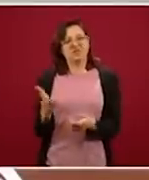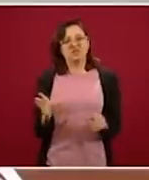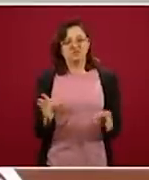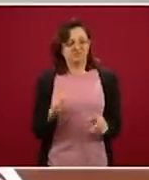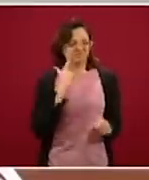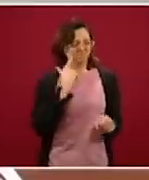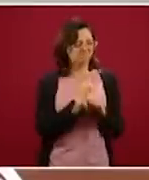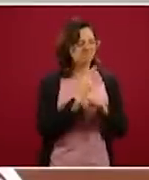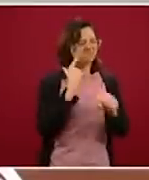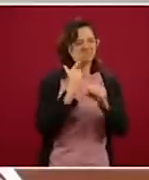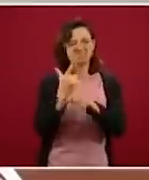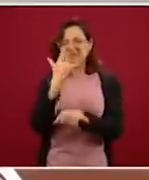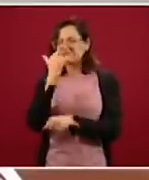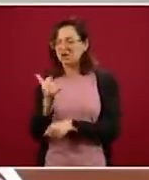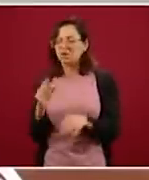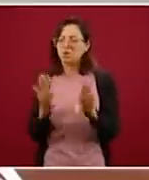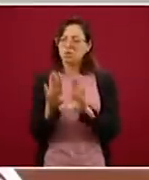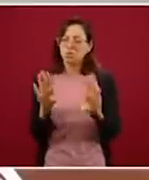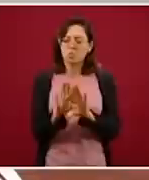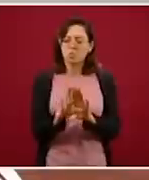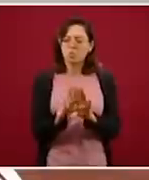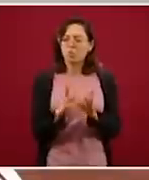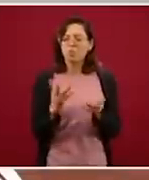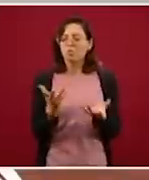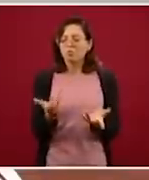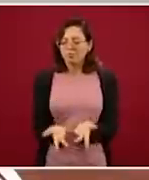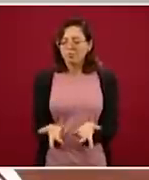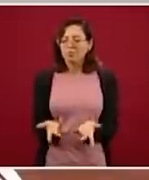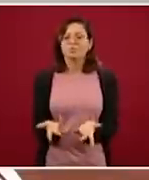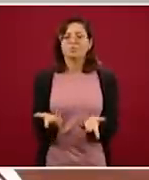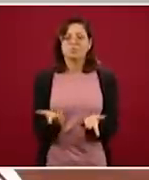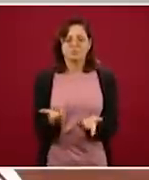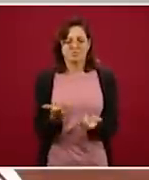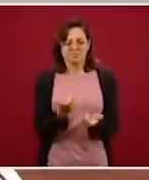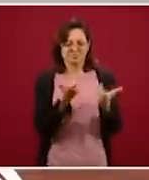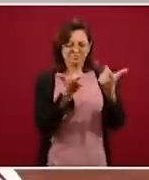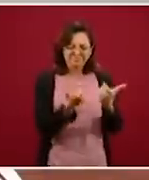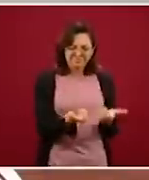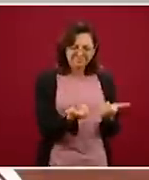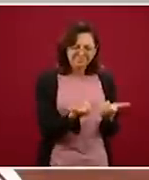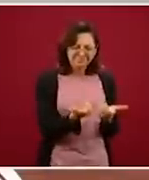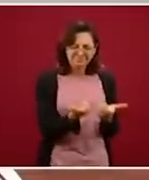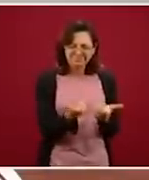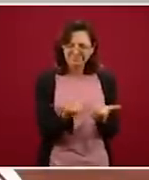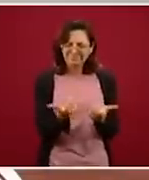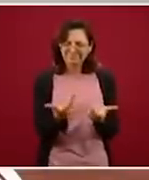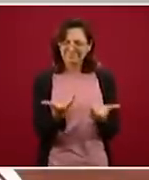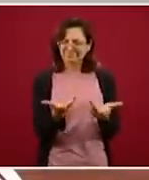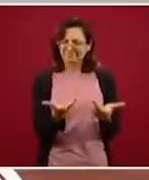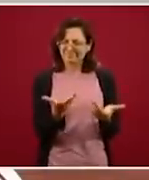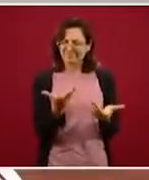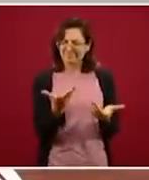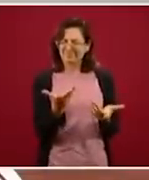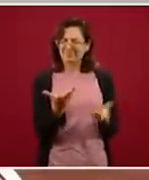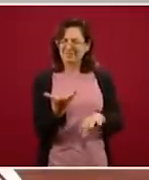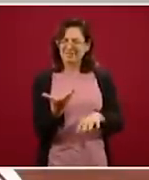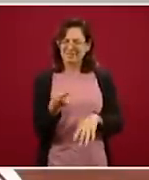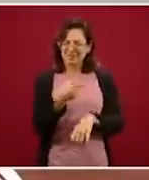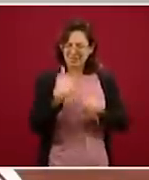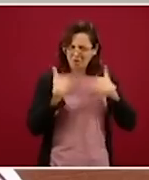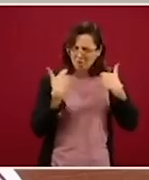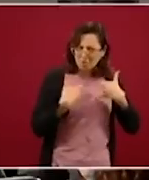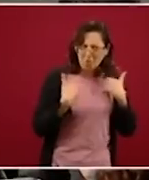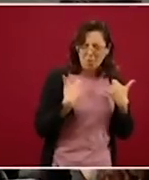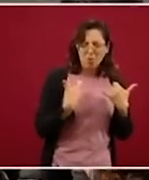fachada? Cuando el perfil transaccional de sus accionistas pues no resulta compatible. A veces son personas muy jóvenes